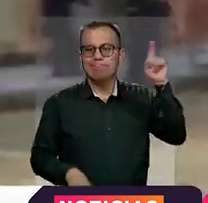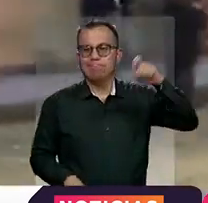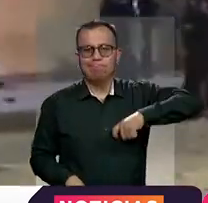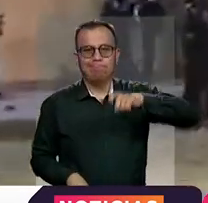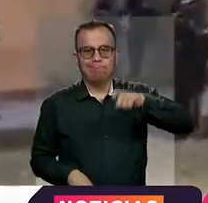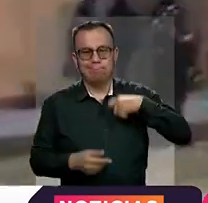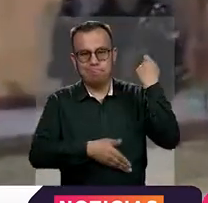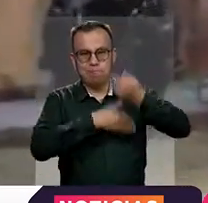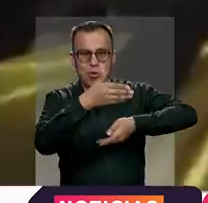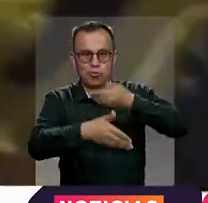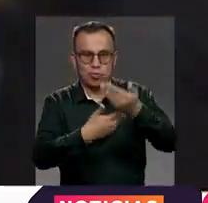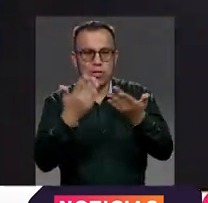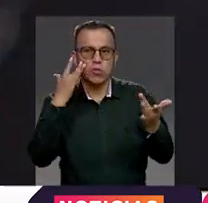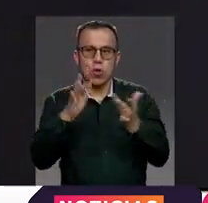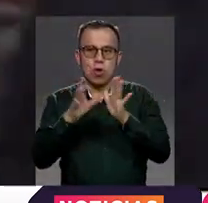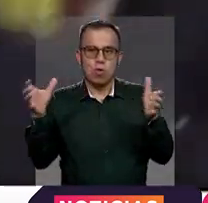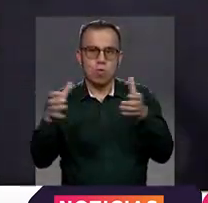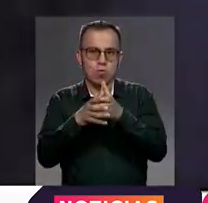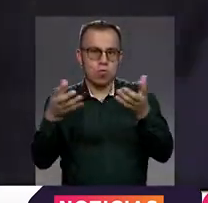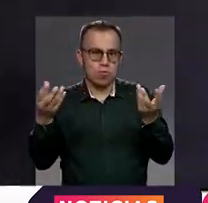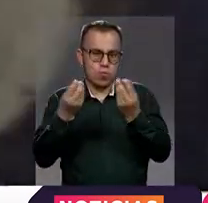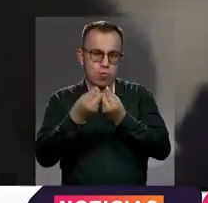la intervención del ESMAD.